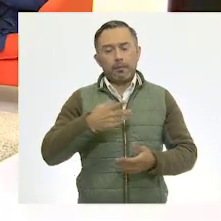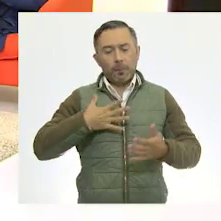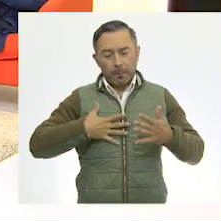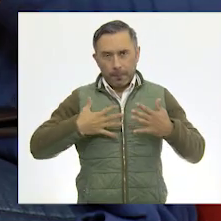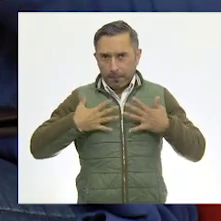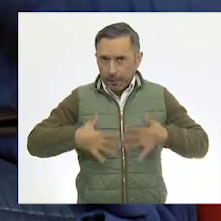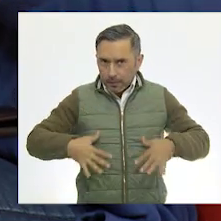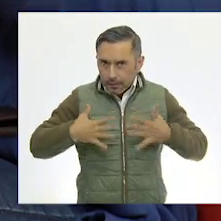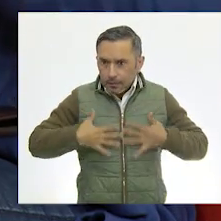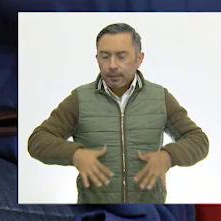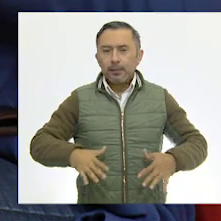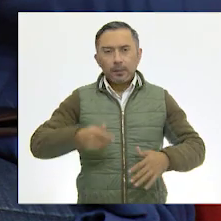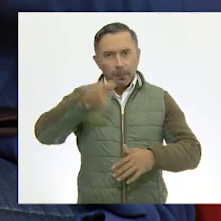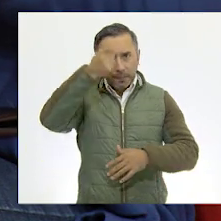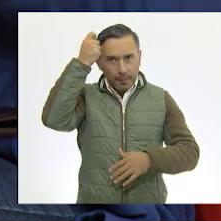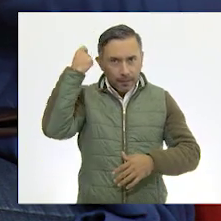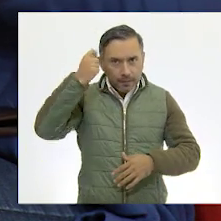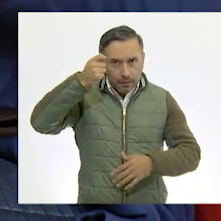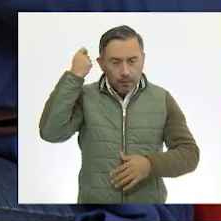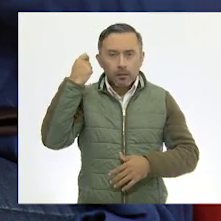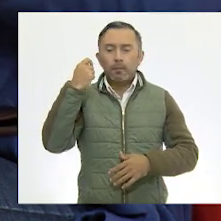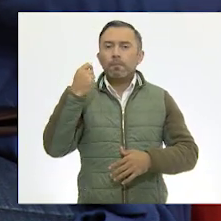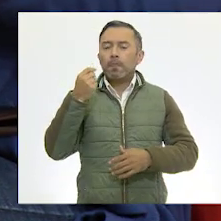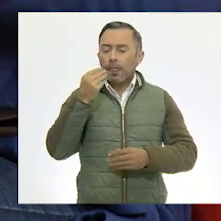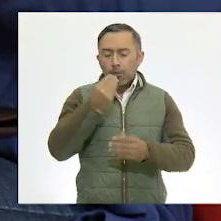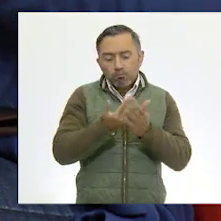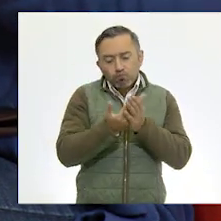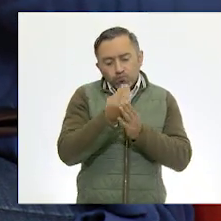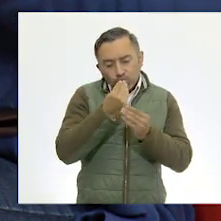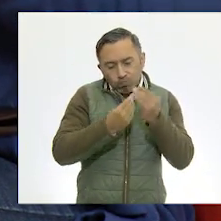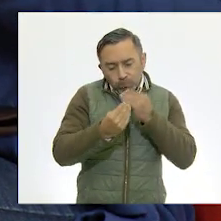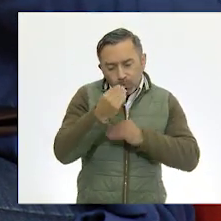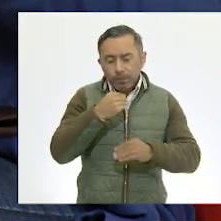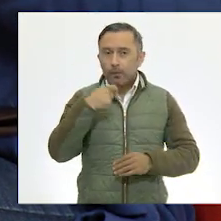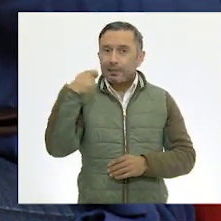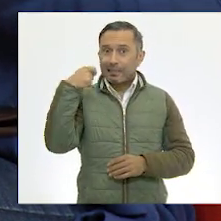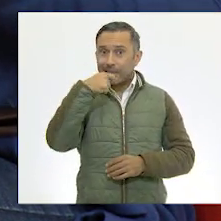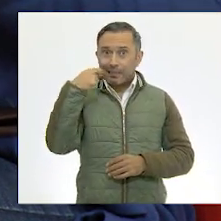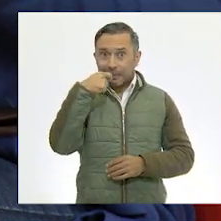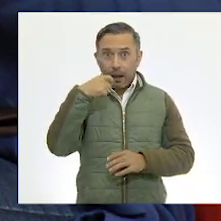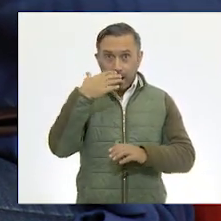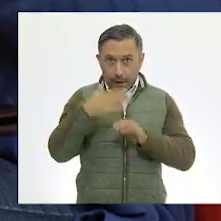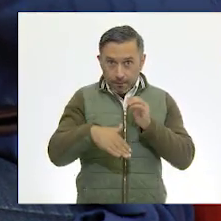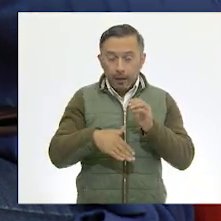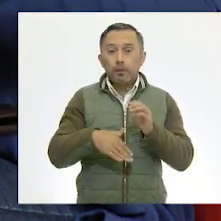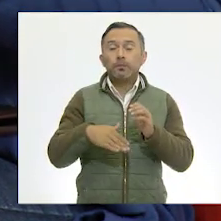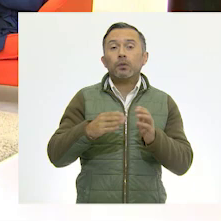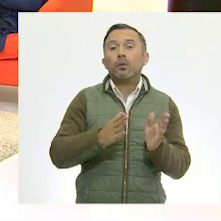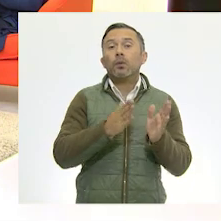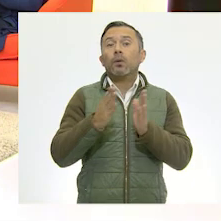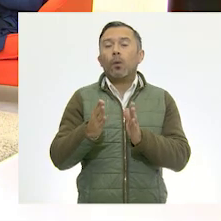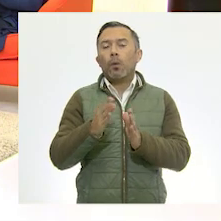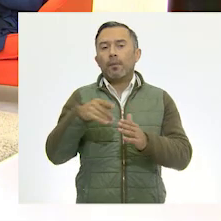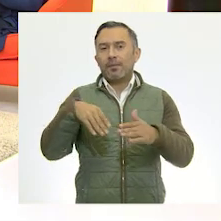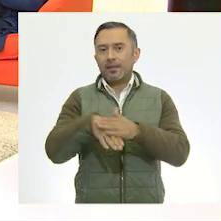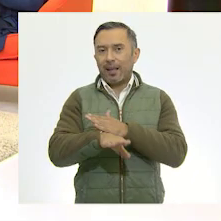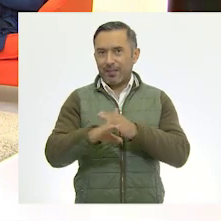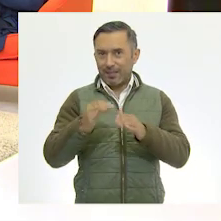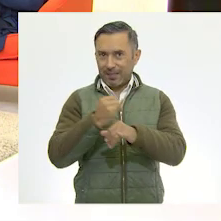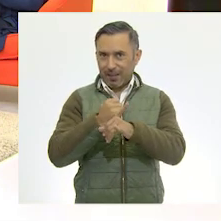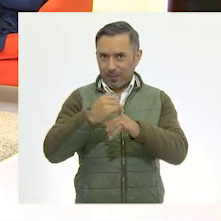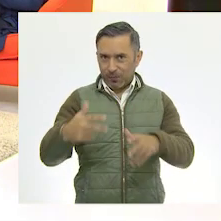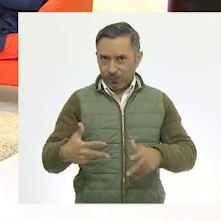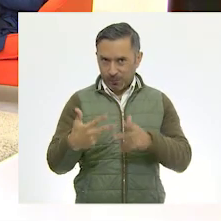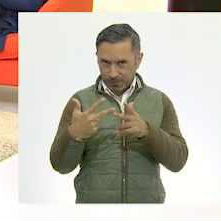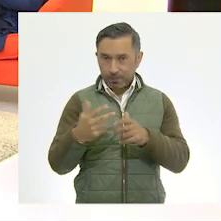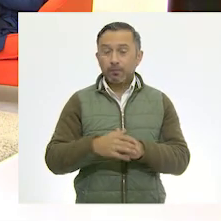peinarse, desayunar, lavarse los dientes y después ingresar a su clase virtual. Asimismo, para la tarde, una